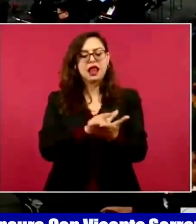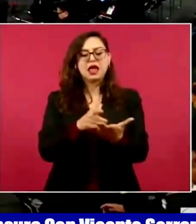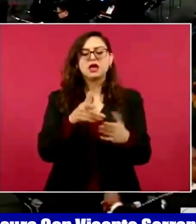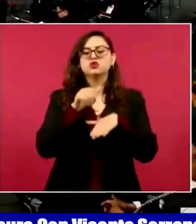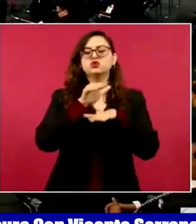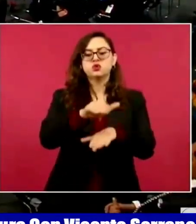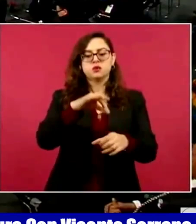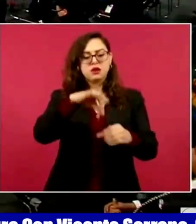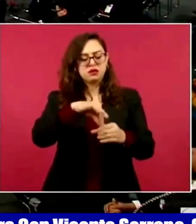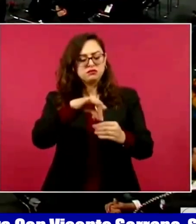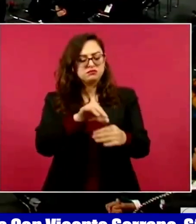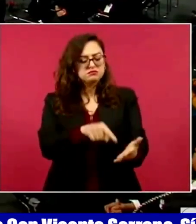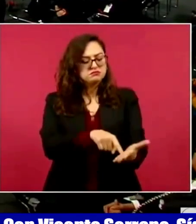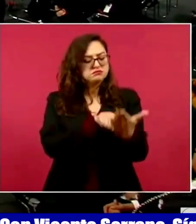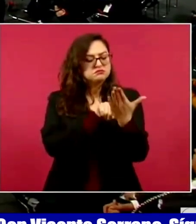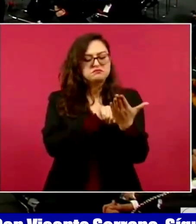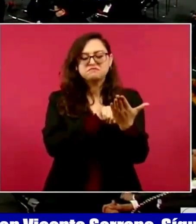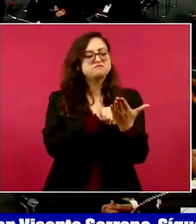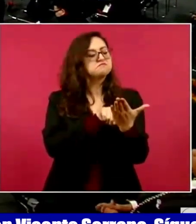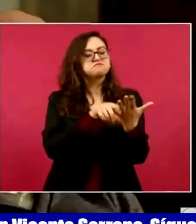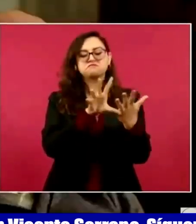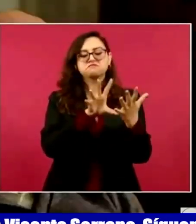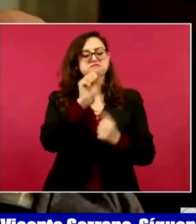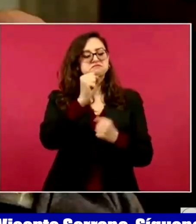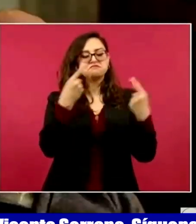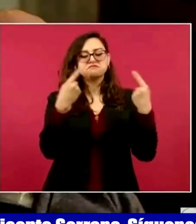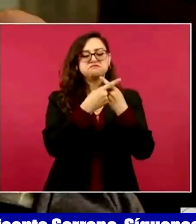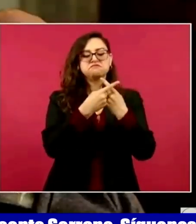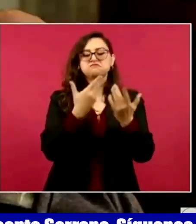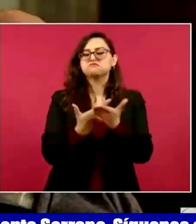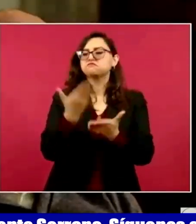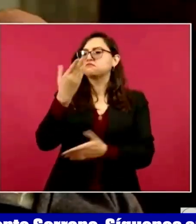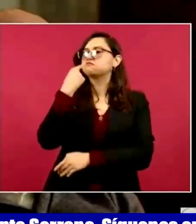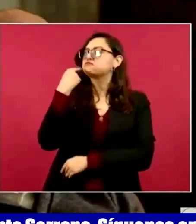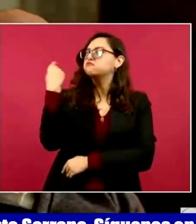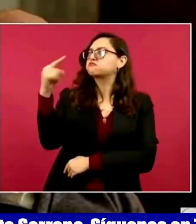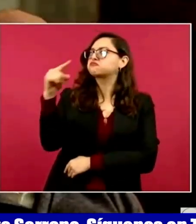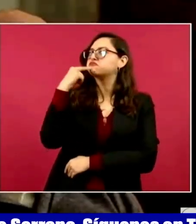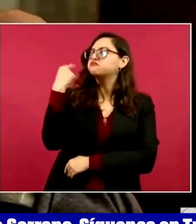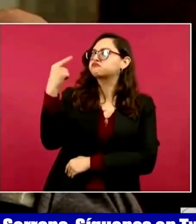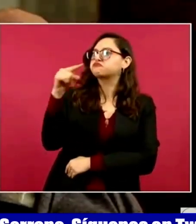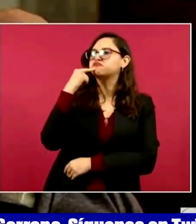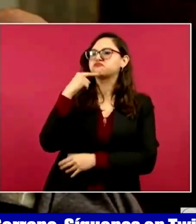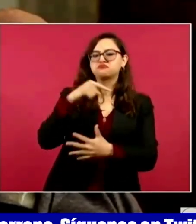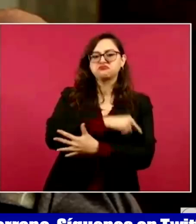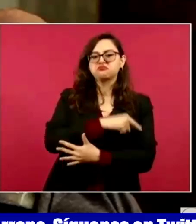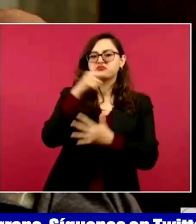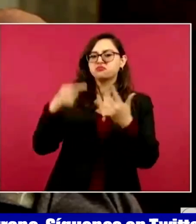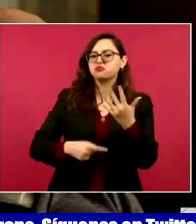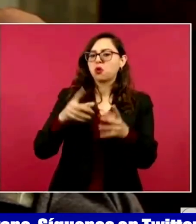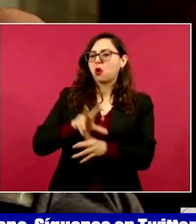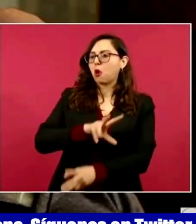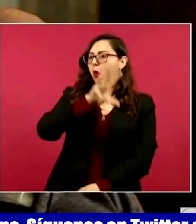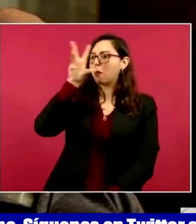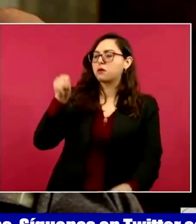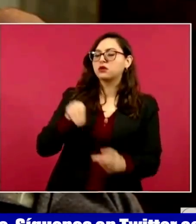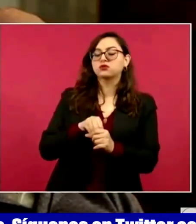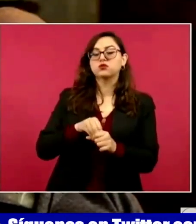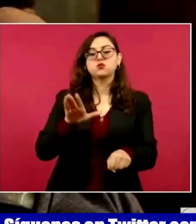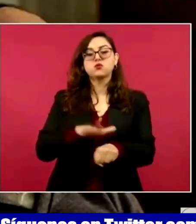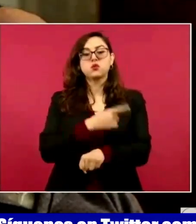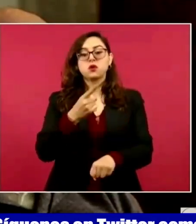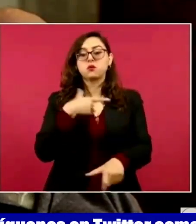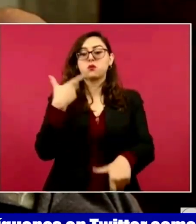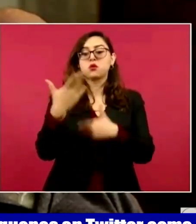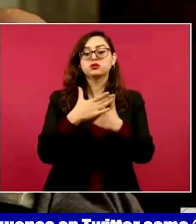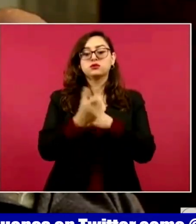electoral porque consideran que contraviene la Constitución. También ellos dicen que se pone en riesgo la organización de